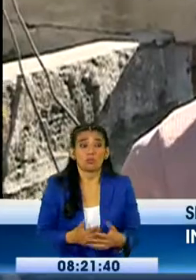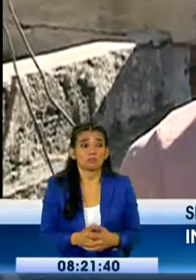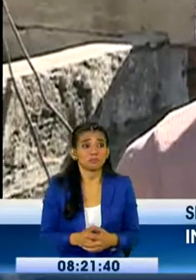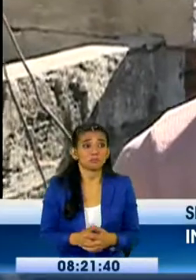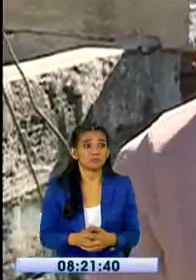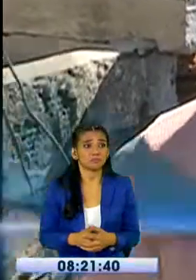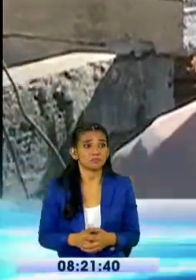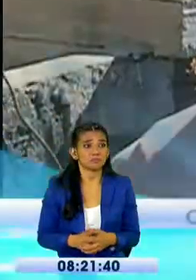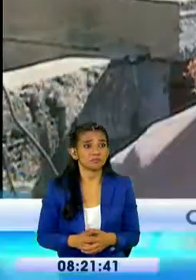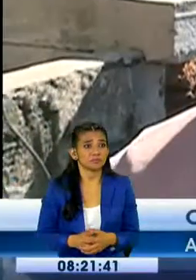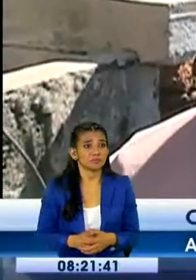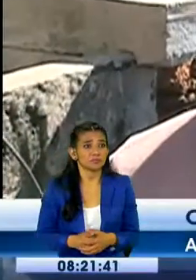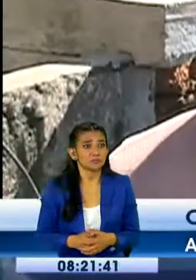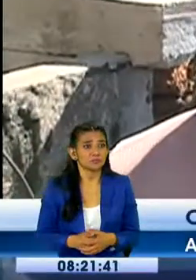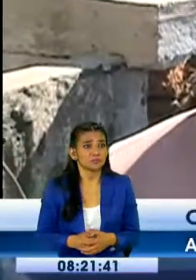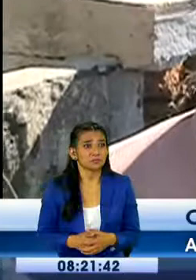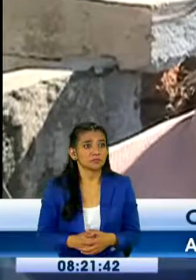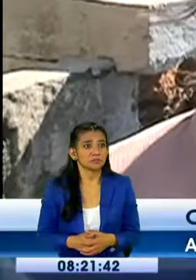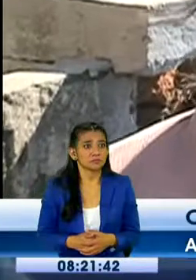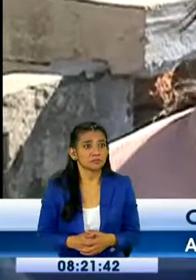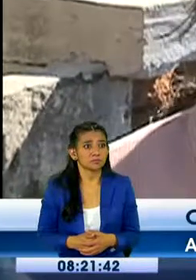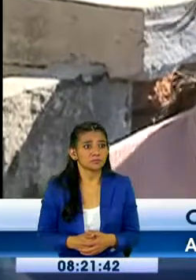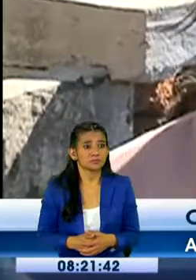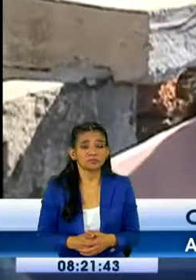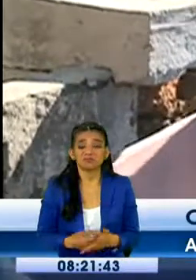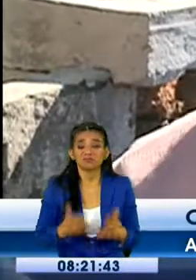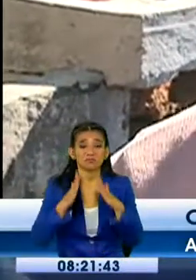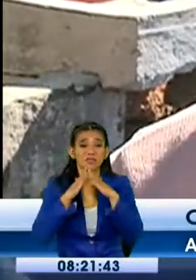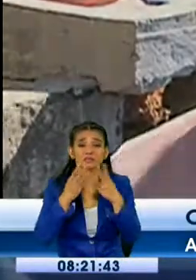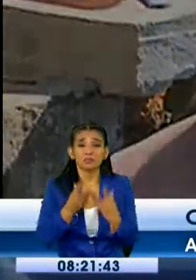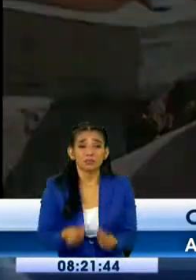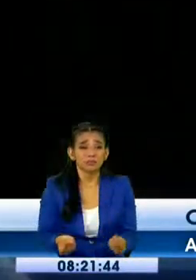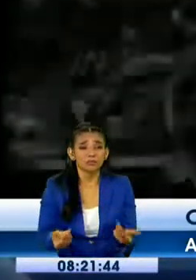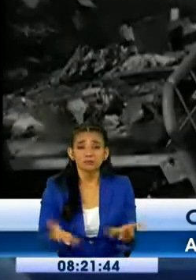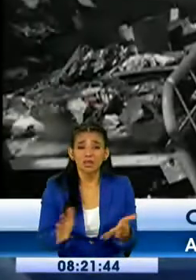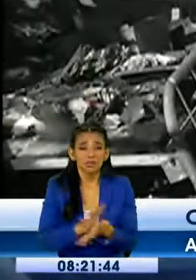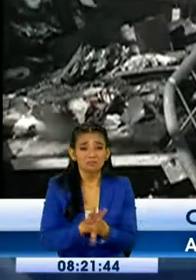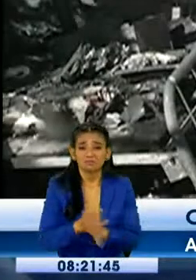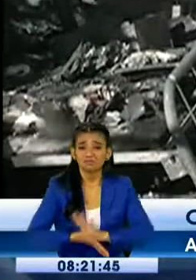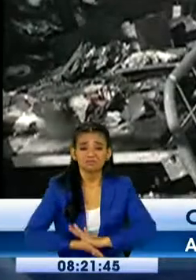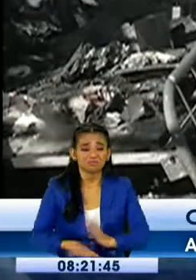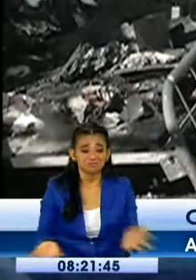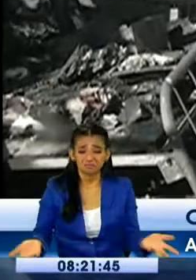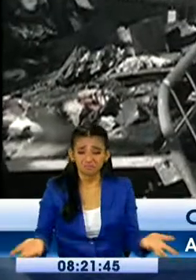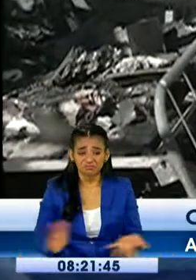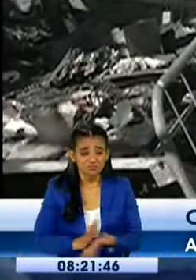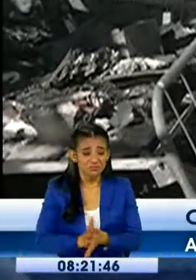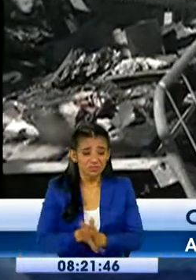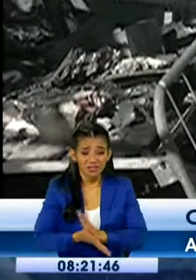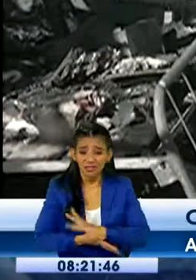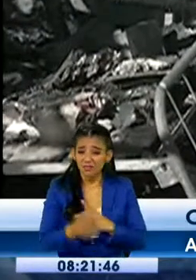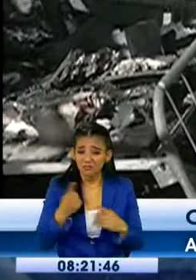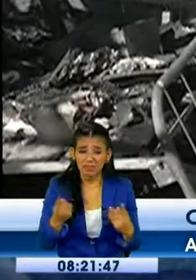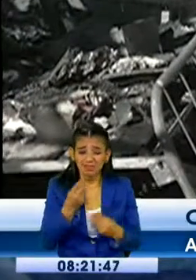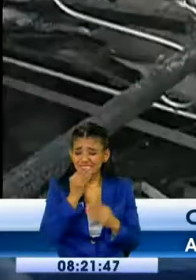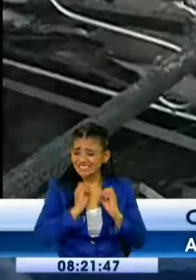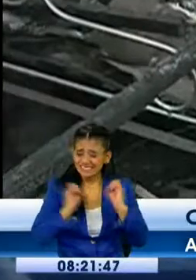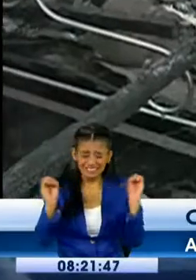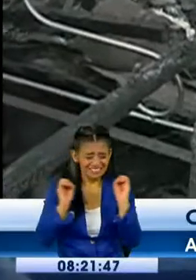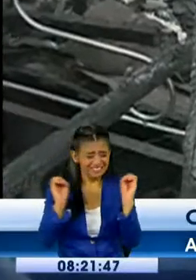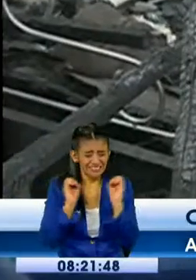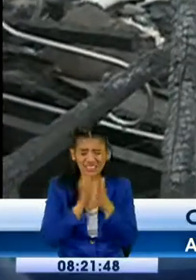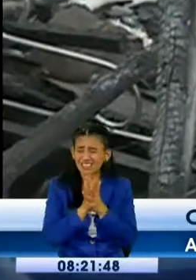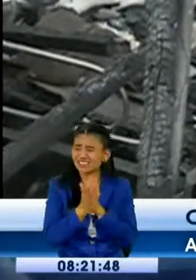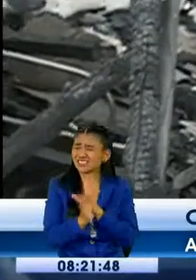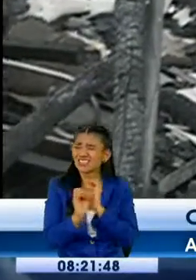Realmente, sin descuida, porque no tenemos nada. No tenemos incluso para nada,